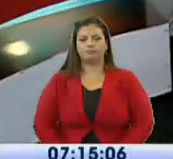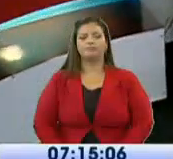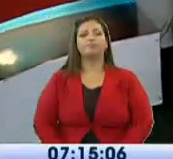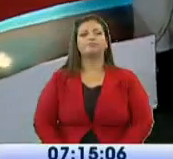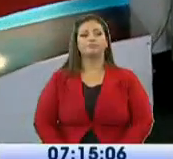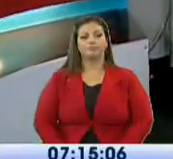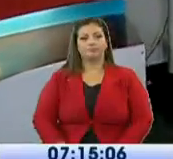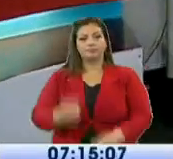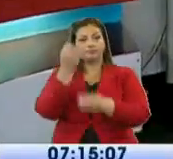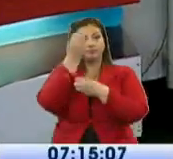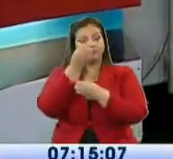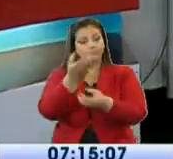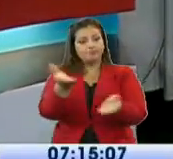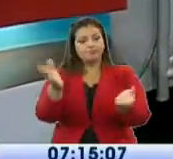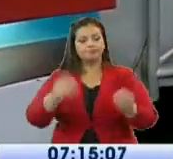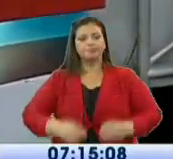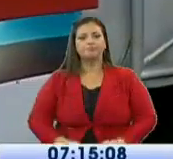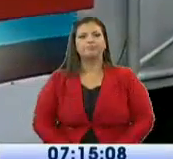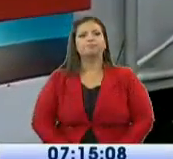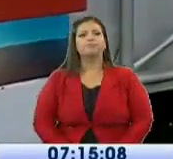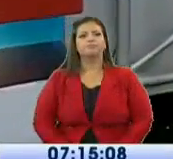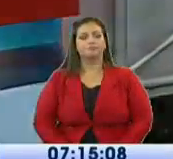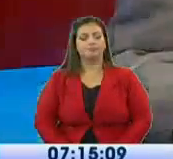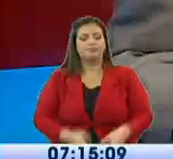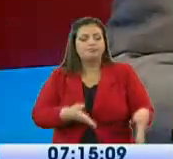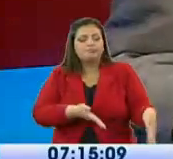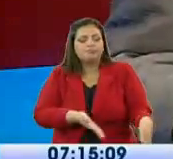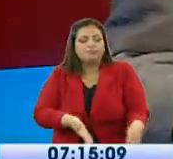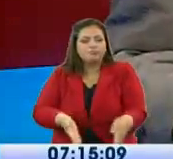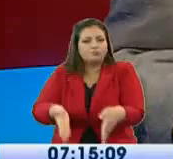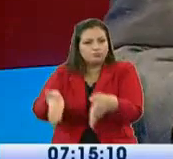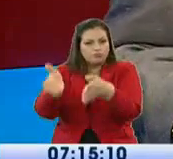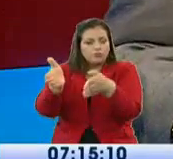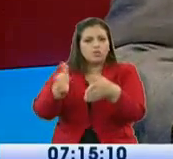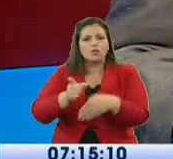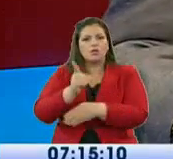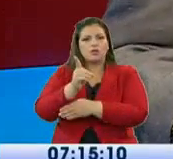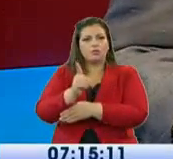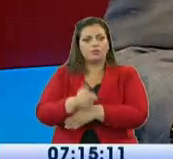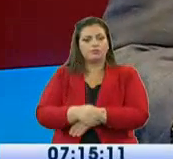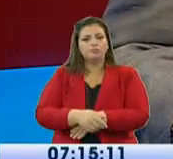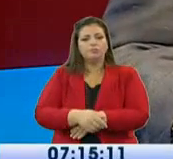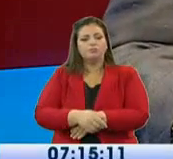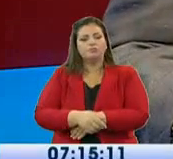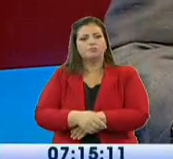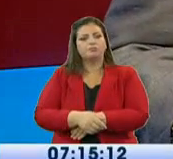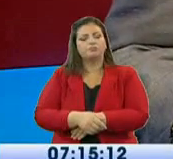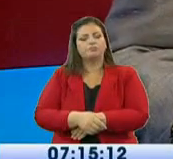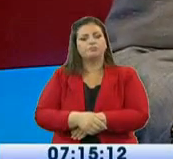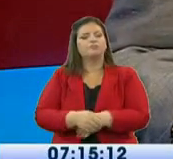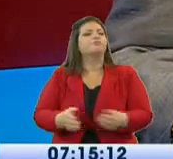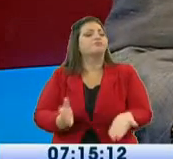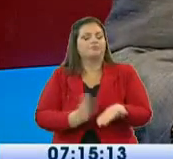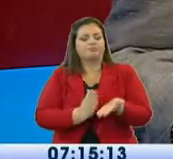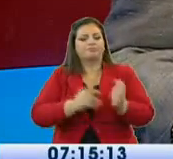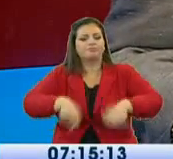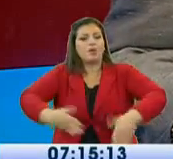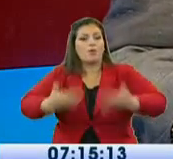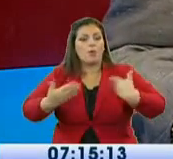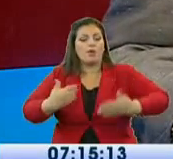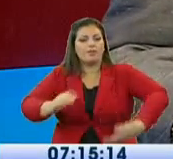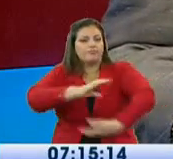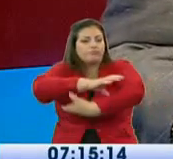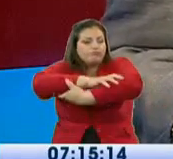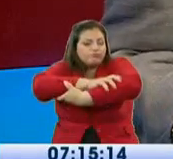Bien, ahora les informamos que localizan a un hombre que flotaba sobre el río Guayas a la altura del malecón 2000. Quienes realizaron el hallazgo indican que esta persona